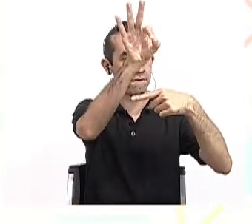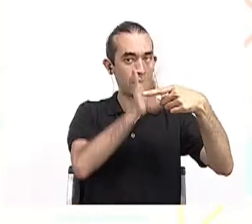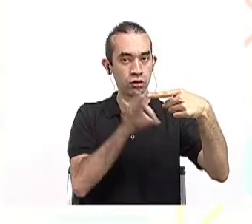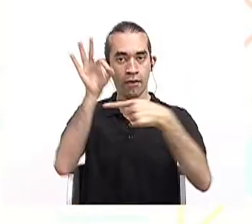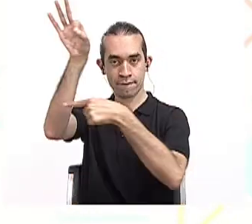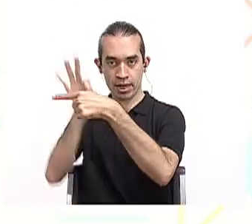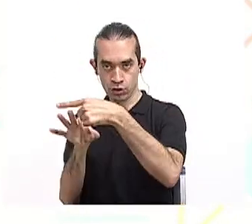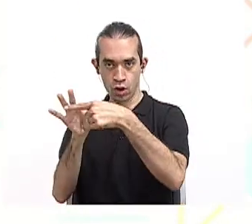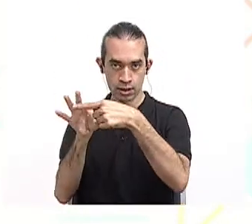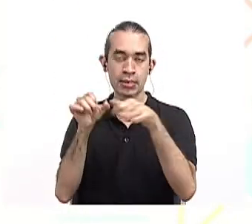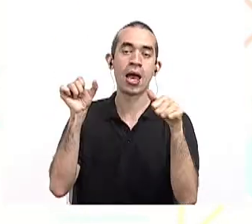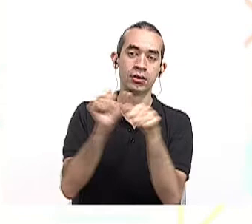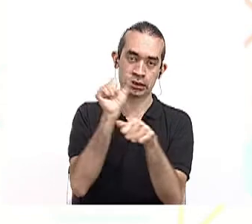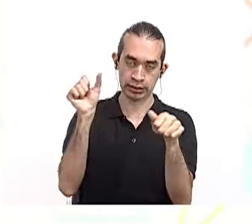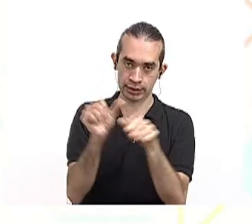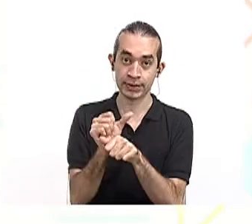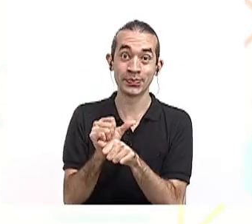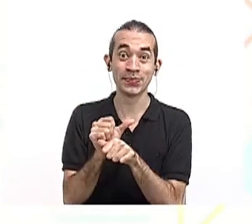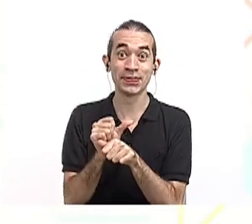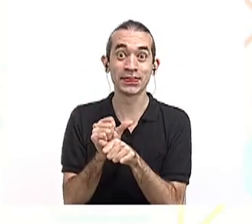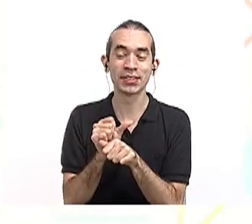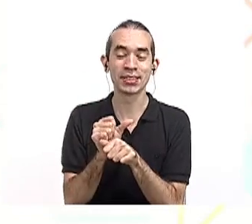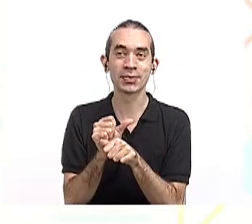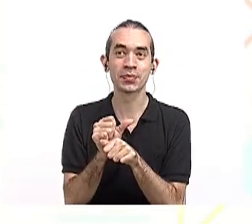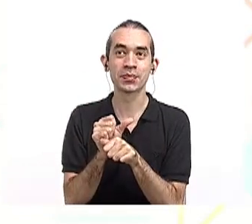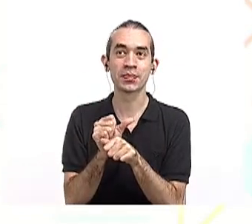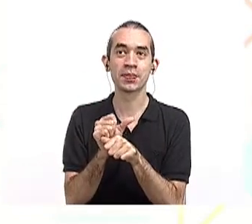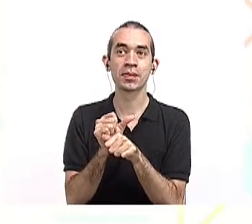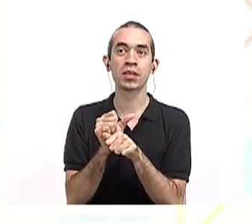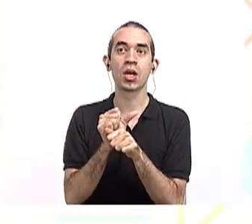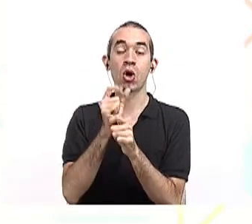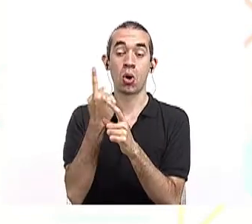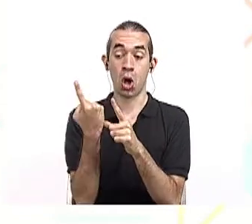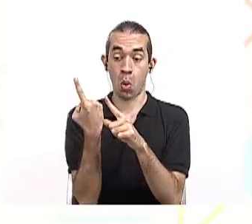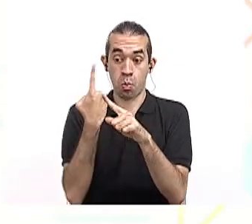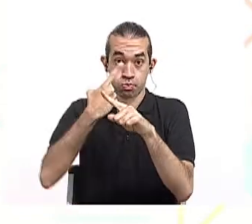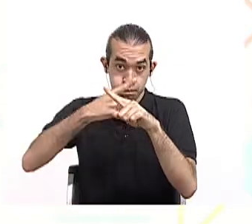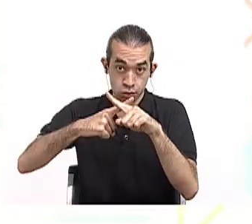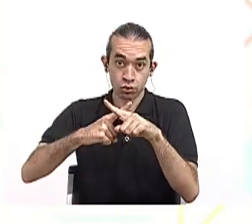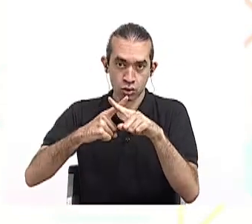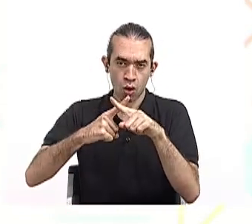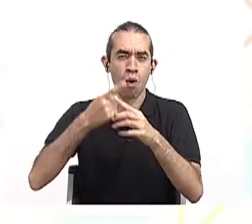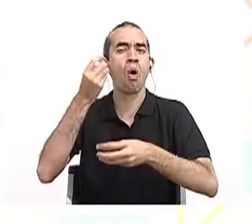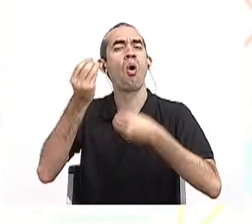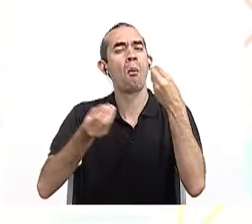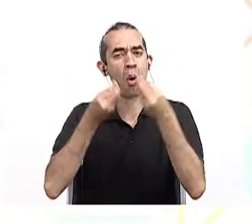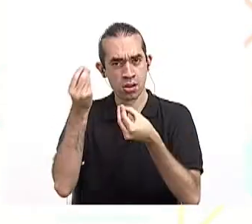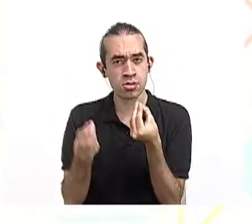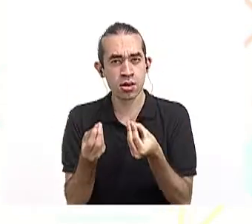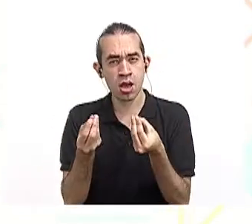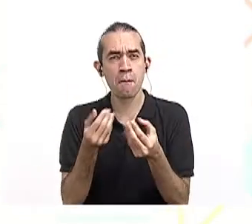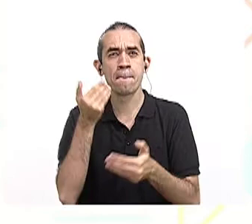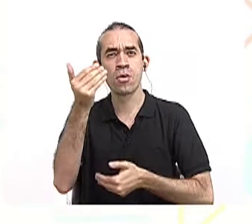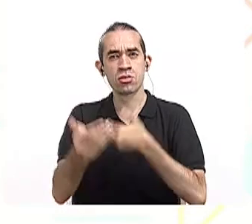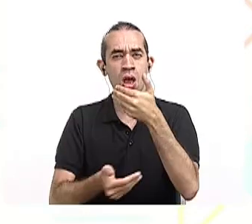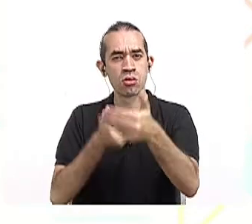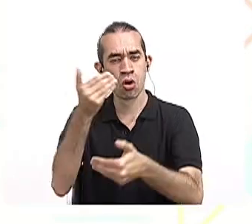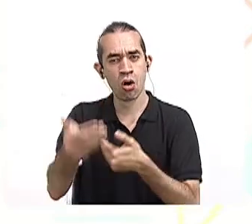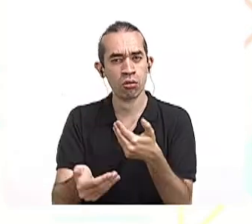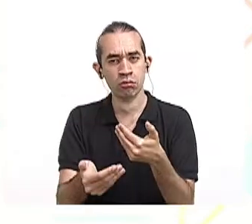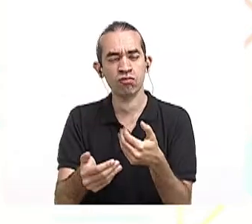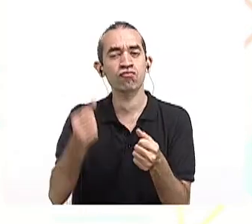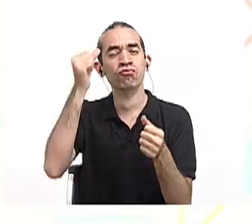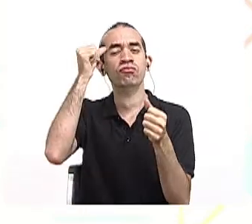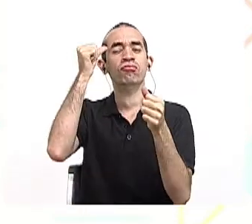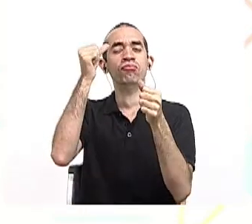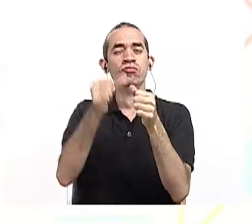fracciones algebraicas. En el producto de fracciones algebraicas, ¿qué hacíamos?